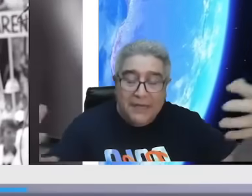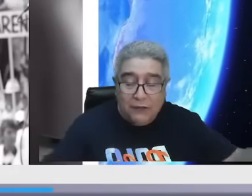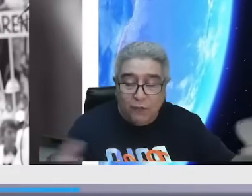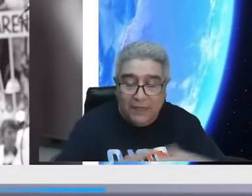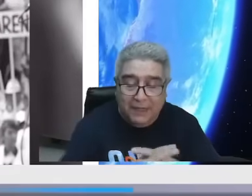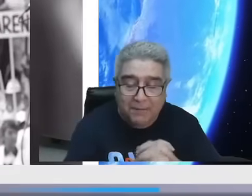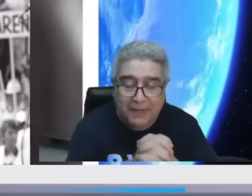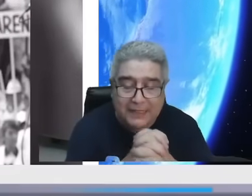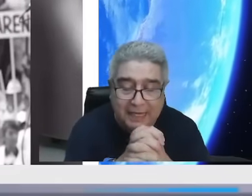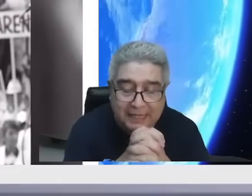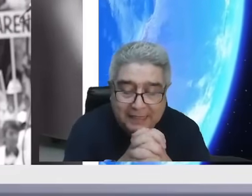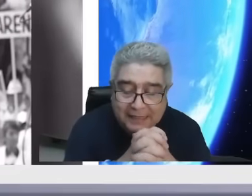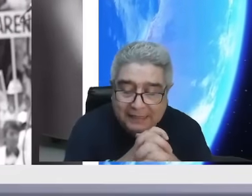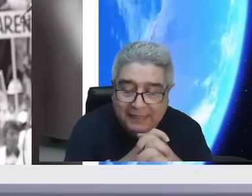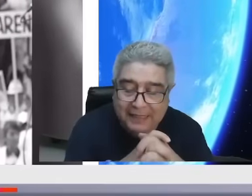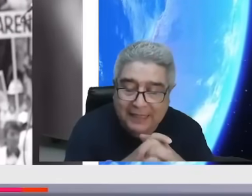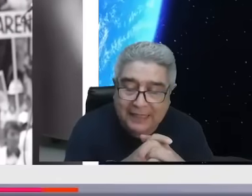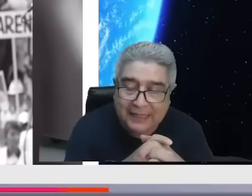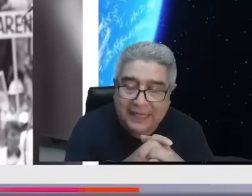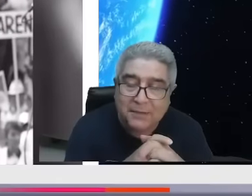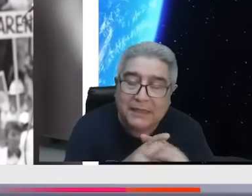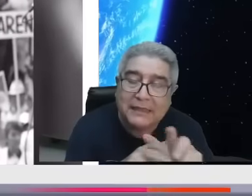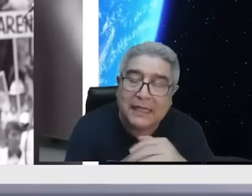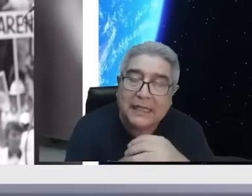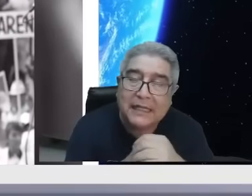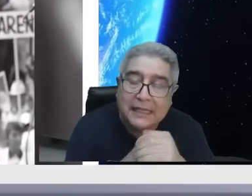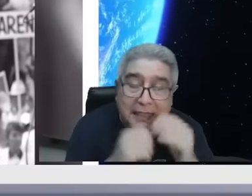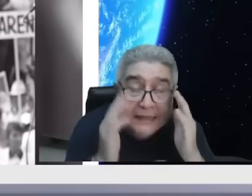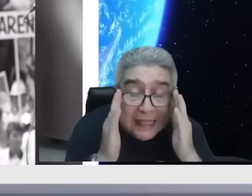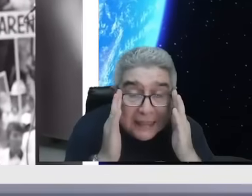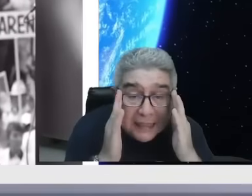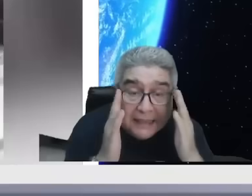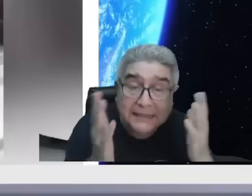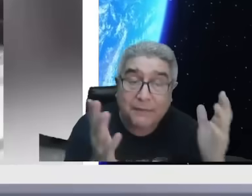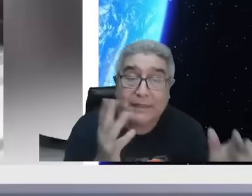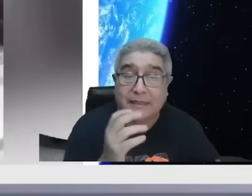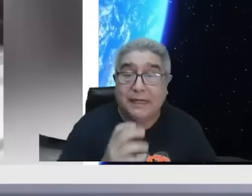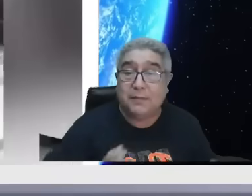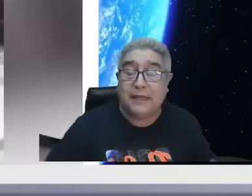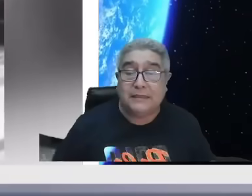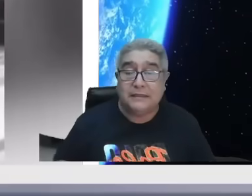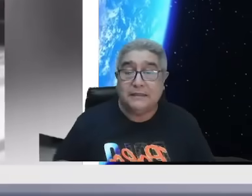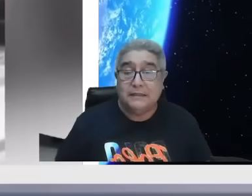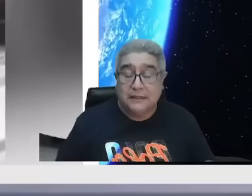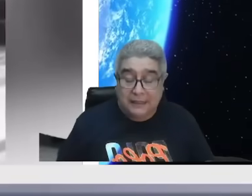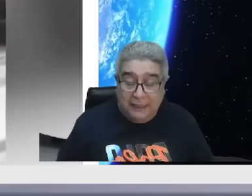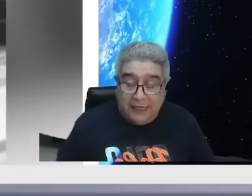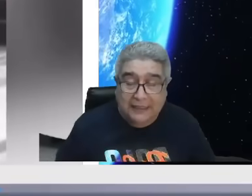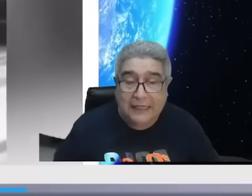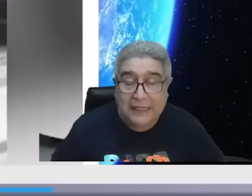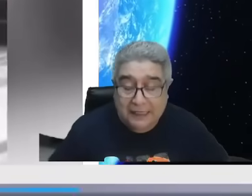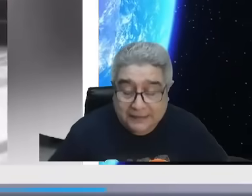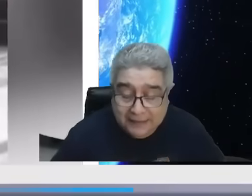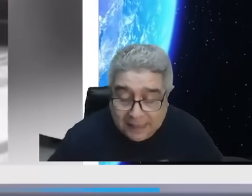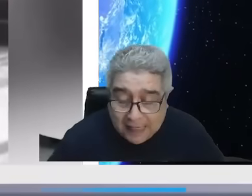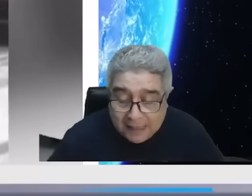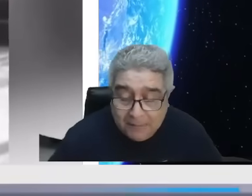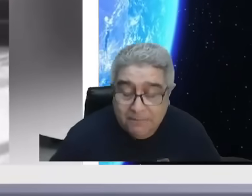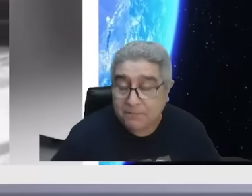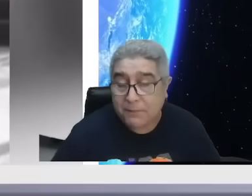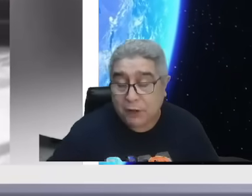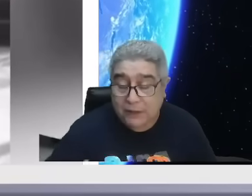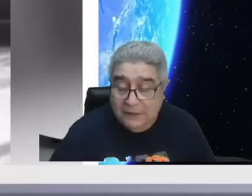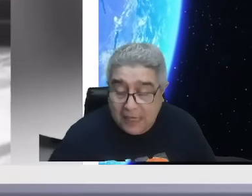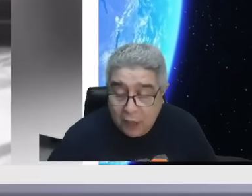Pues se está viendo una campaña que realmente intentan destabilizar el país, y aquí